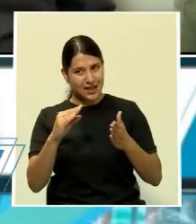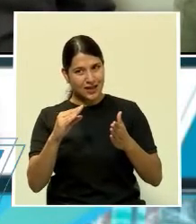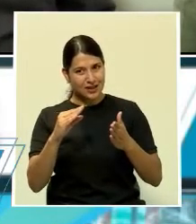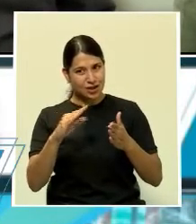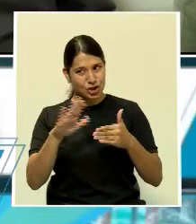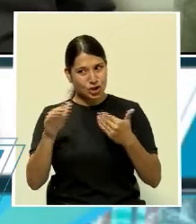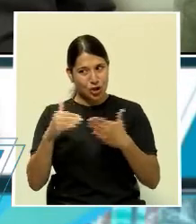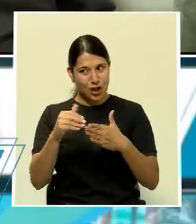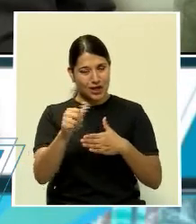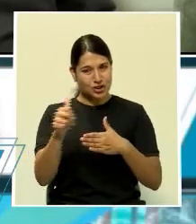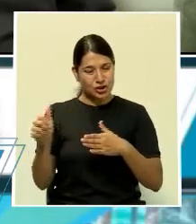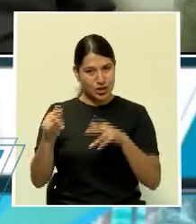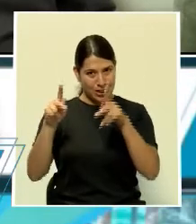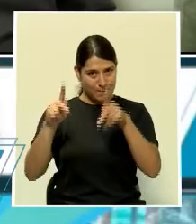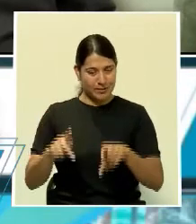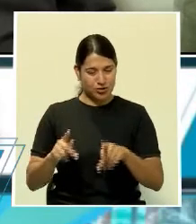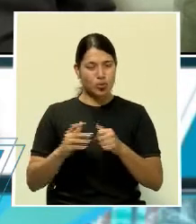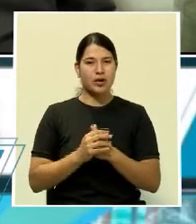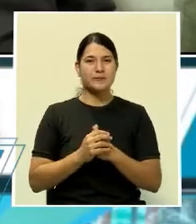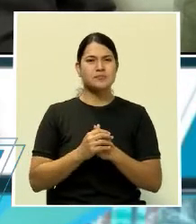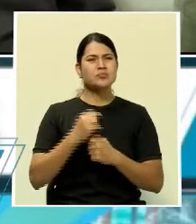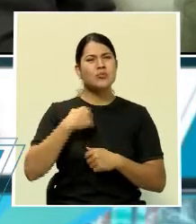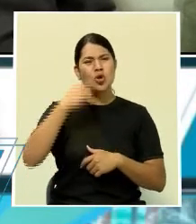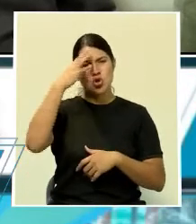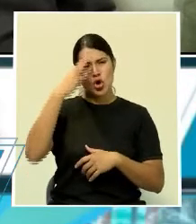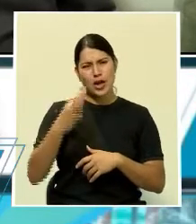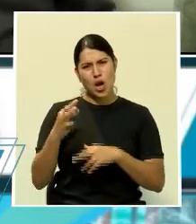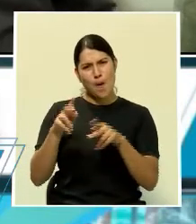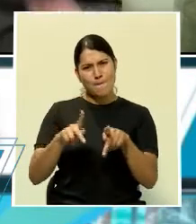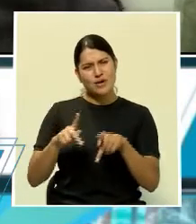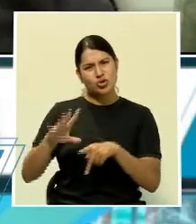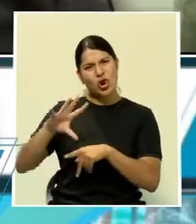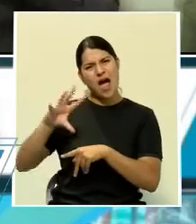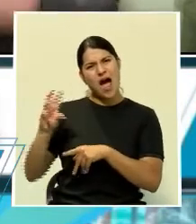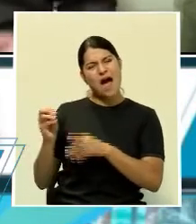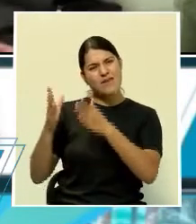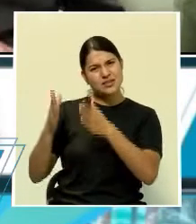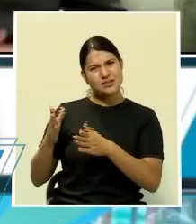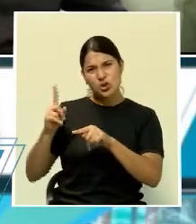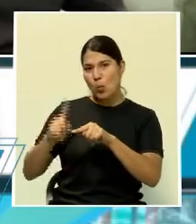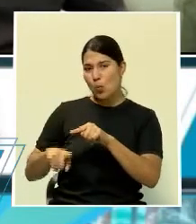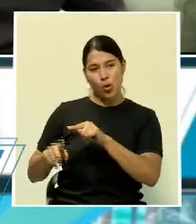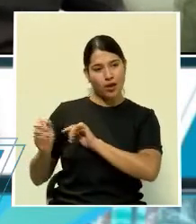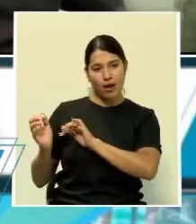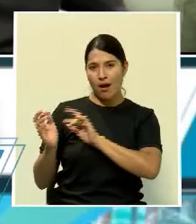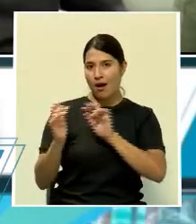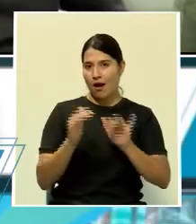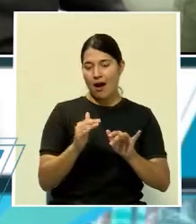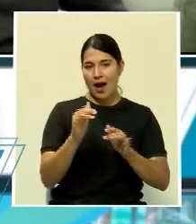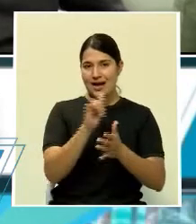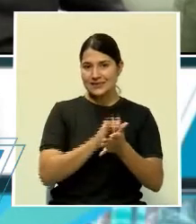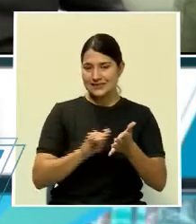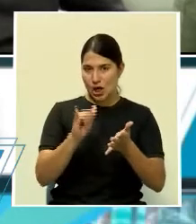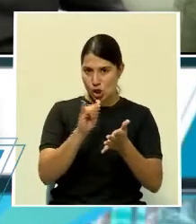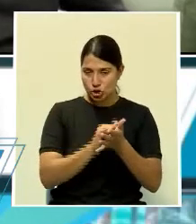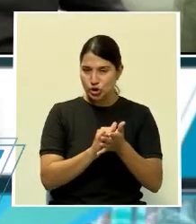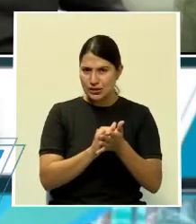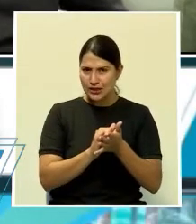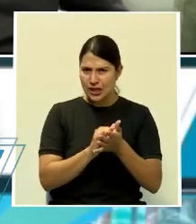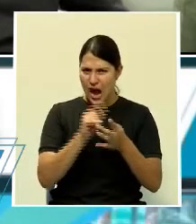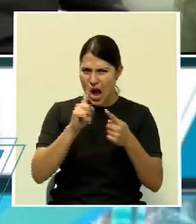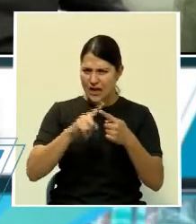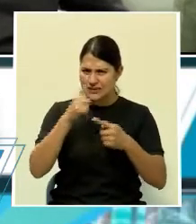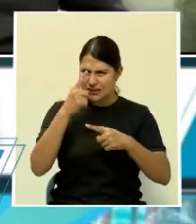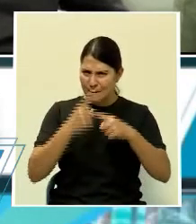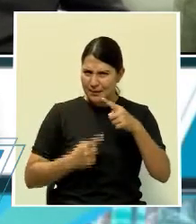hubo muchas mezclas. Incluso creo que los afrodescendientes no podían viajar hasta San José hasta mediados